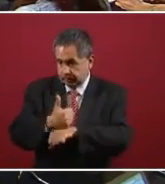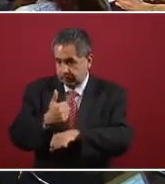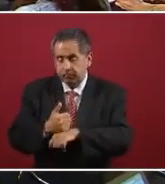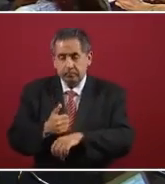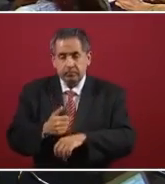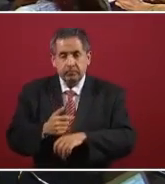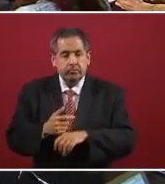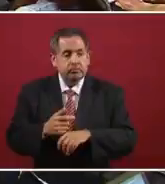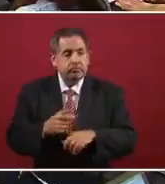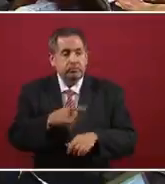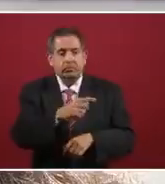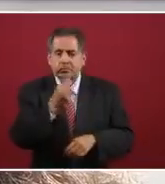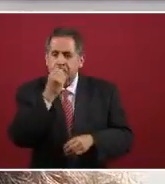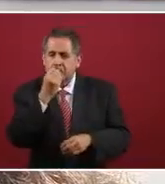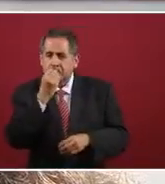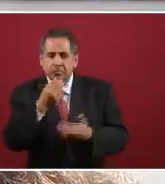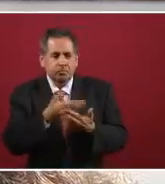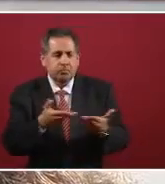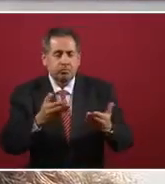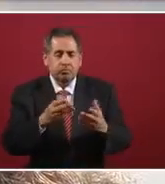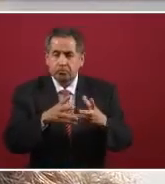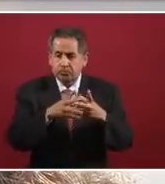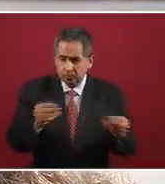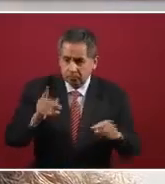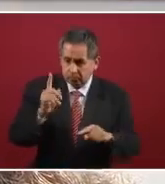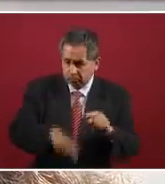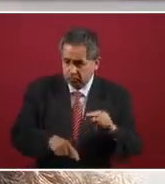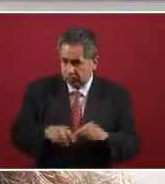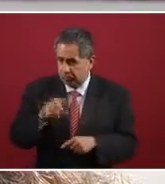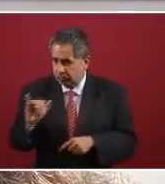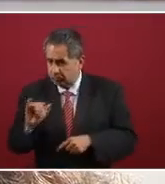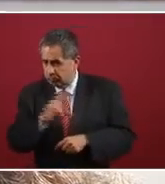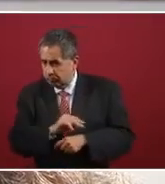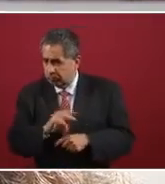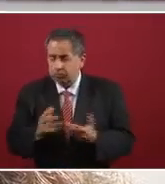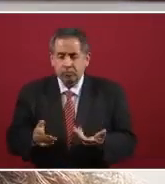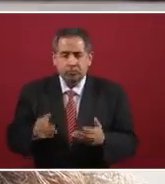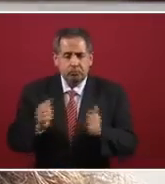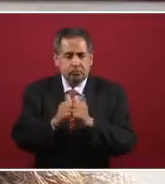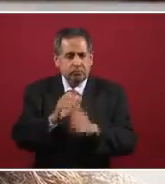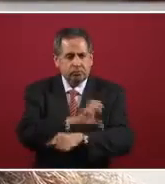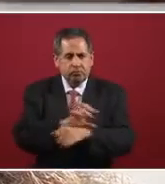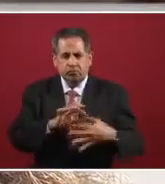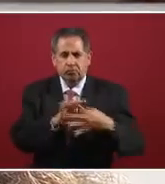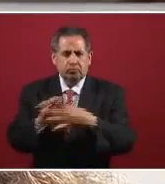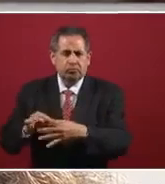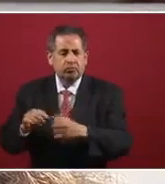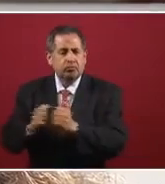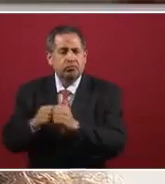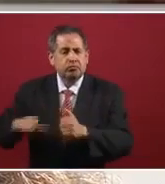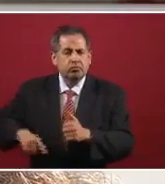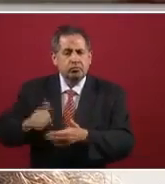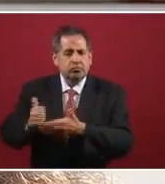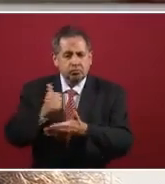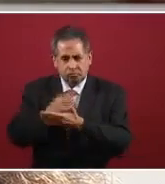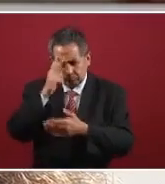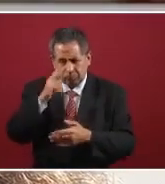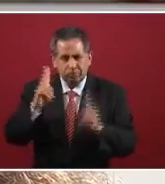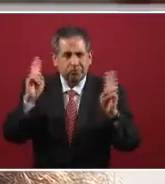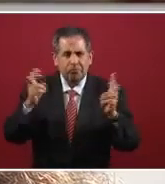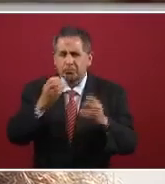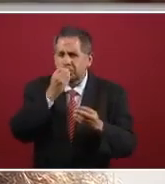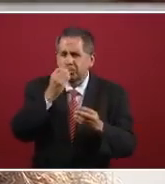iban a desaparecer los comedores comunitarios. ¿Ya está este plan realmente en coordinación con el gobierno capitalino, con el programa de